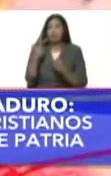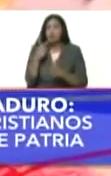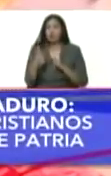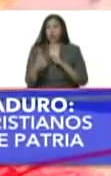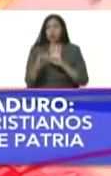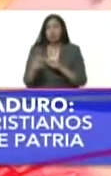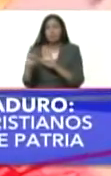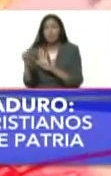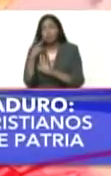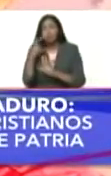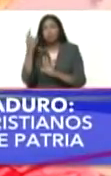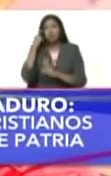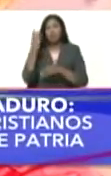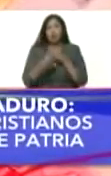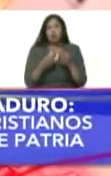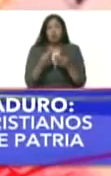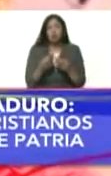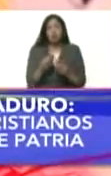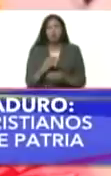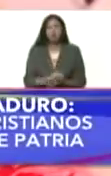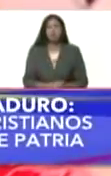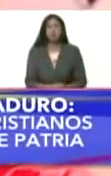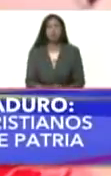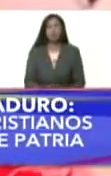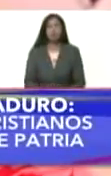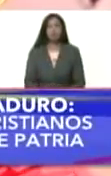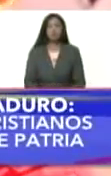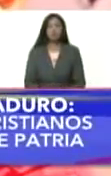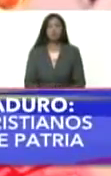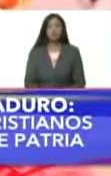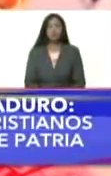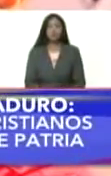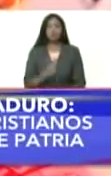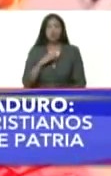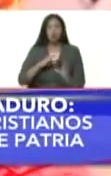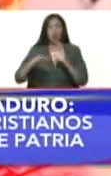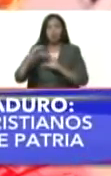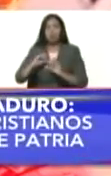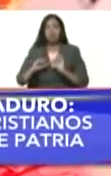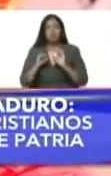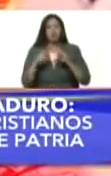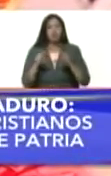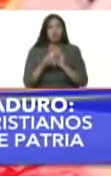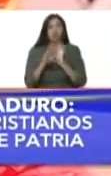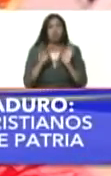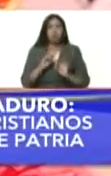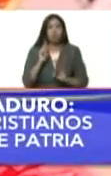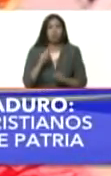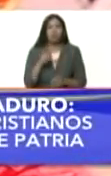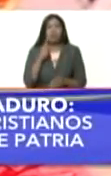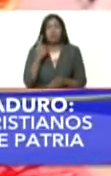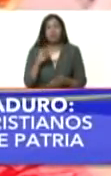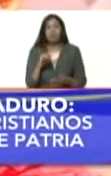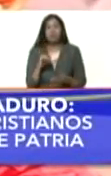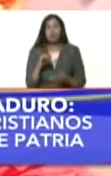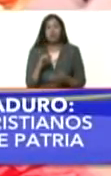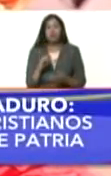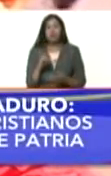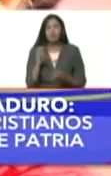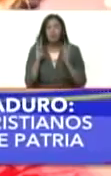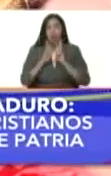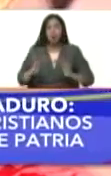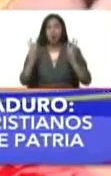ustedes para que ustedes sepan cómo funciona esto. ¿No? Estamos en comunicación permanente. Aquí, aquí tengo mi Huawei.